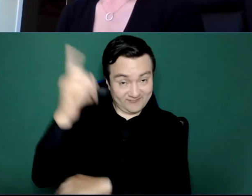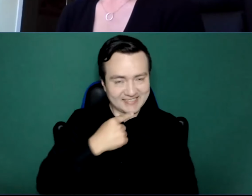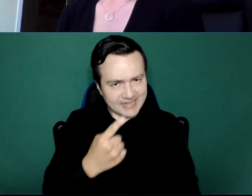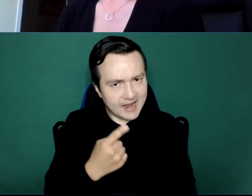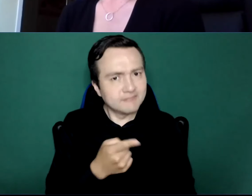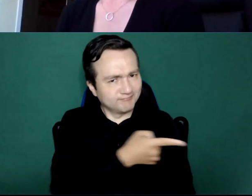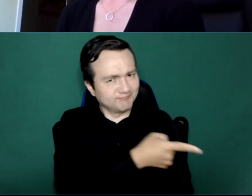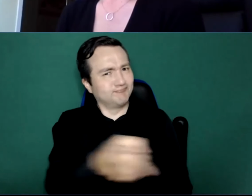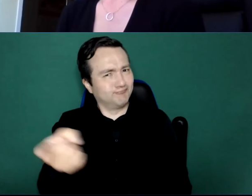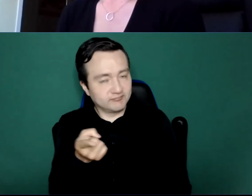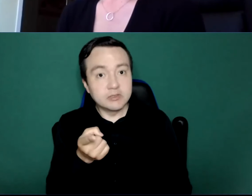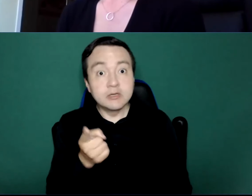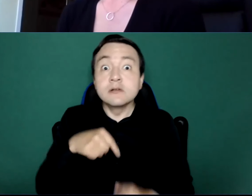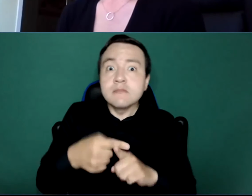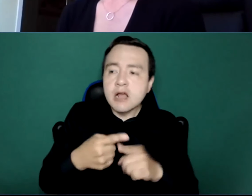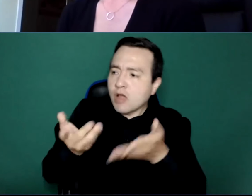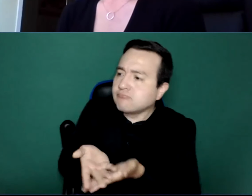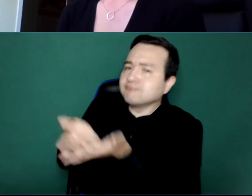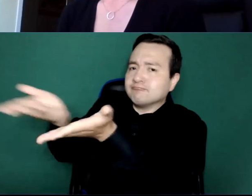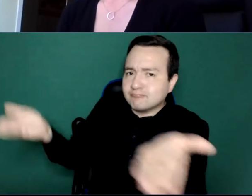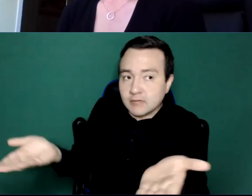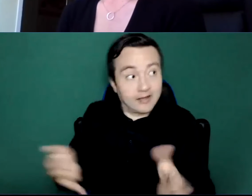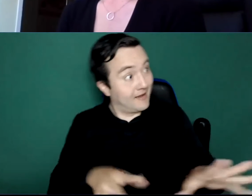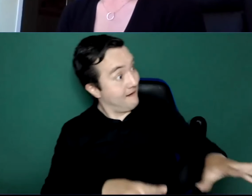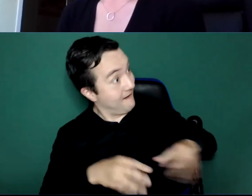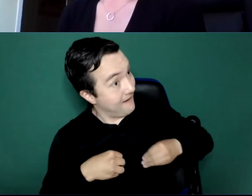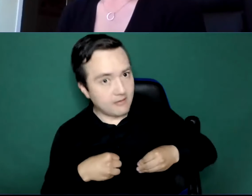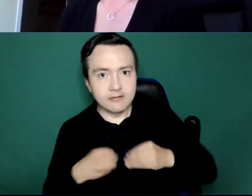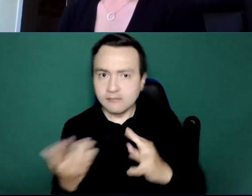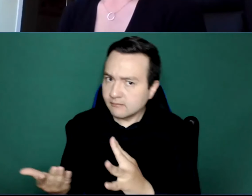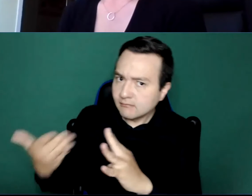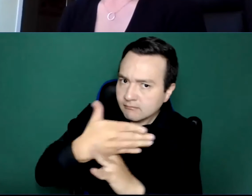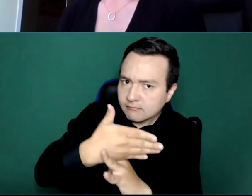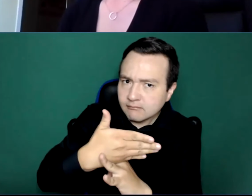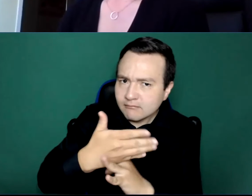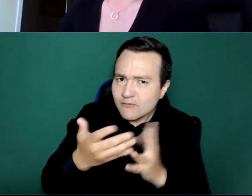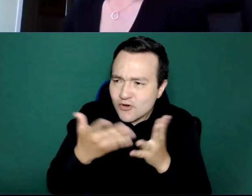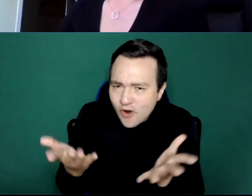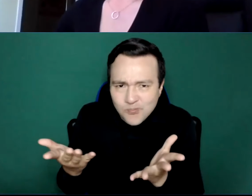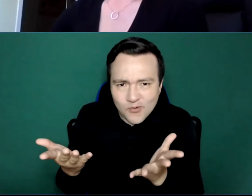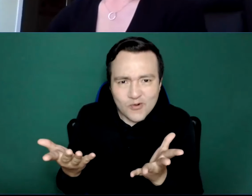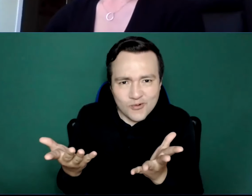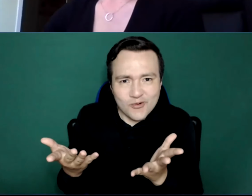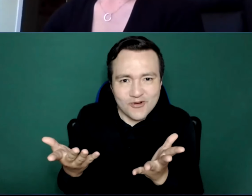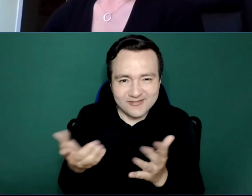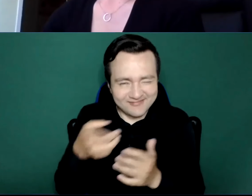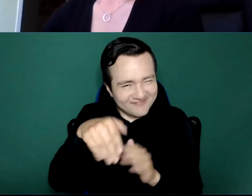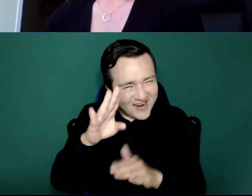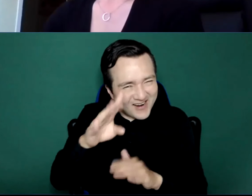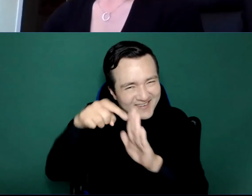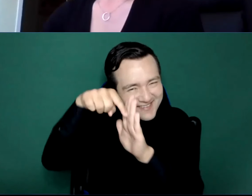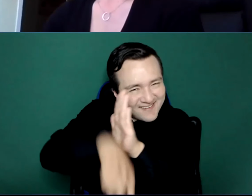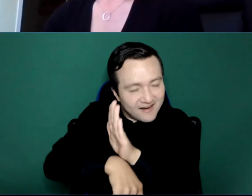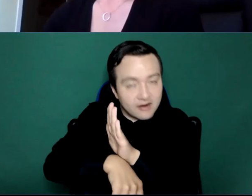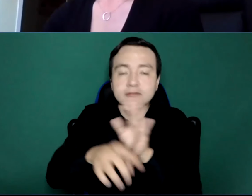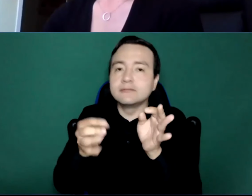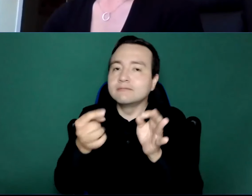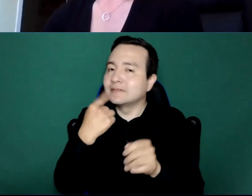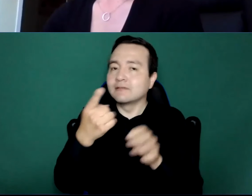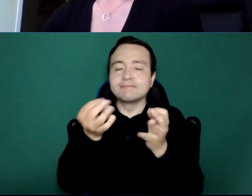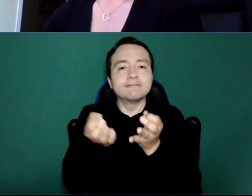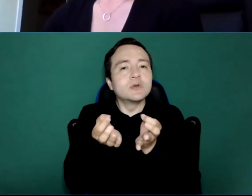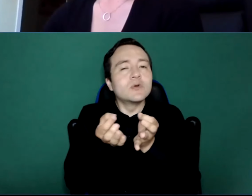disponibilidad, aceptabilidad y asequibilidad, pero realmente profundizaste en la importancia de poder